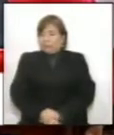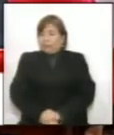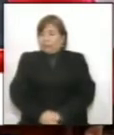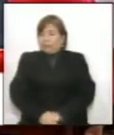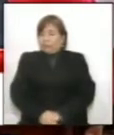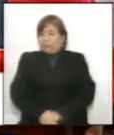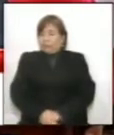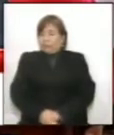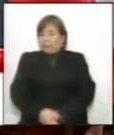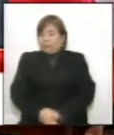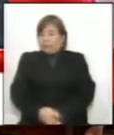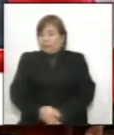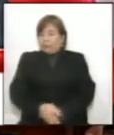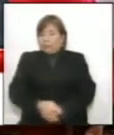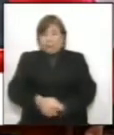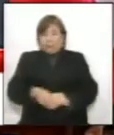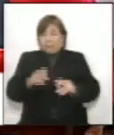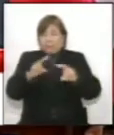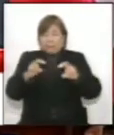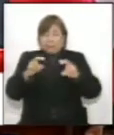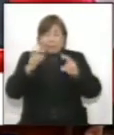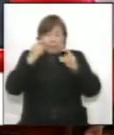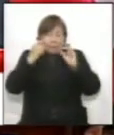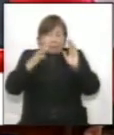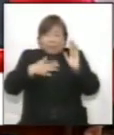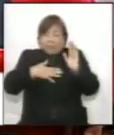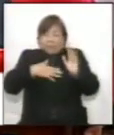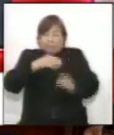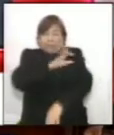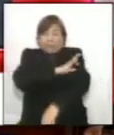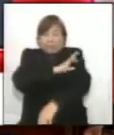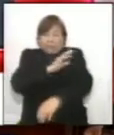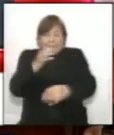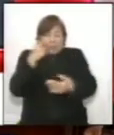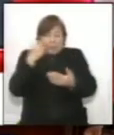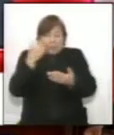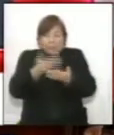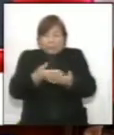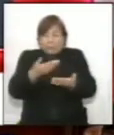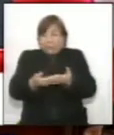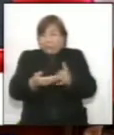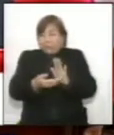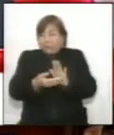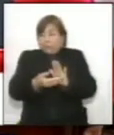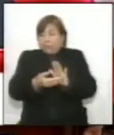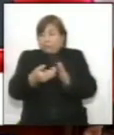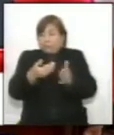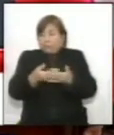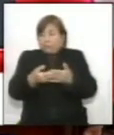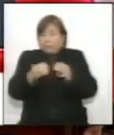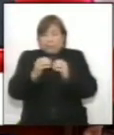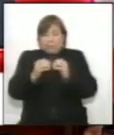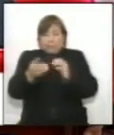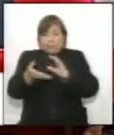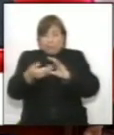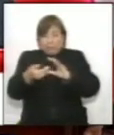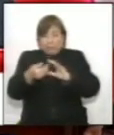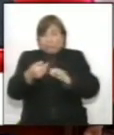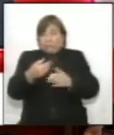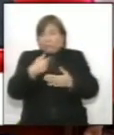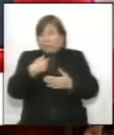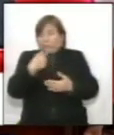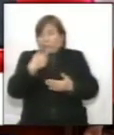Eso tendrá que investigarse. Yo no soy juez ni soy fiscal, pero él ha reconocido en el Pleno que había irregularidades y que había actos de corrupción. Y